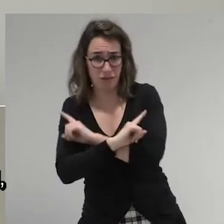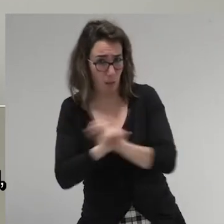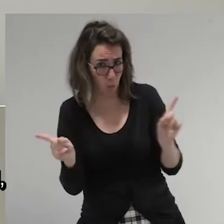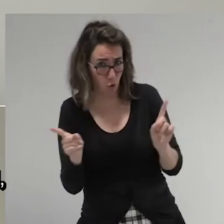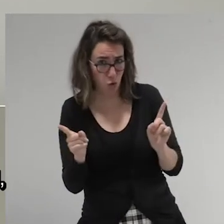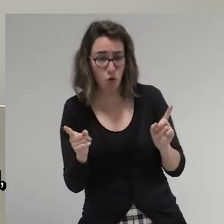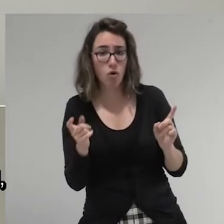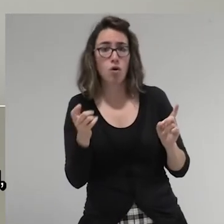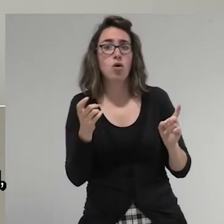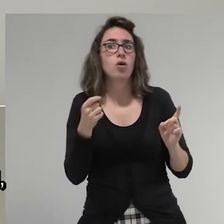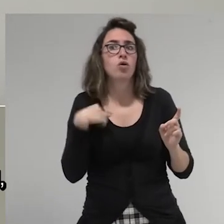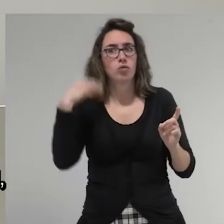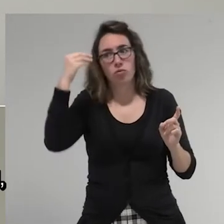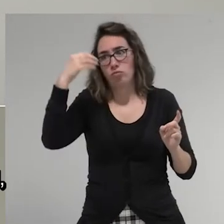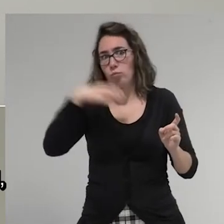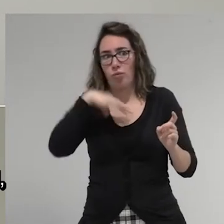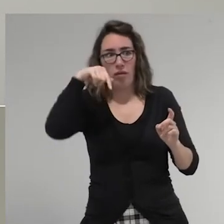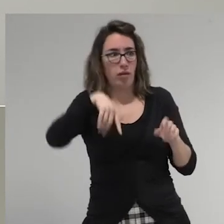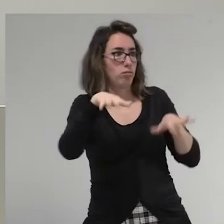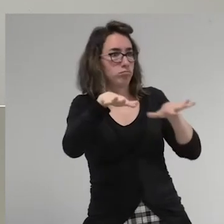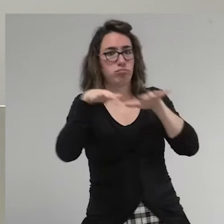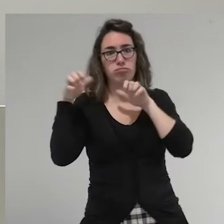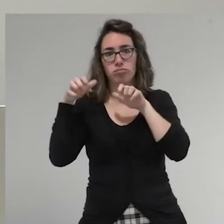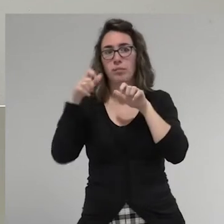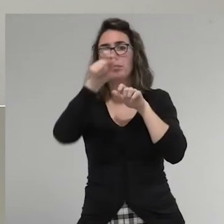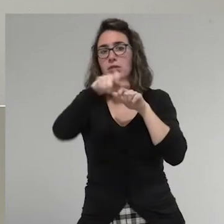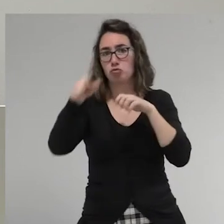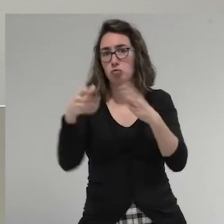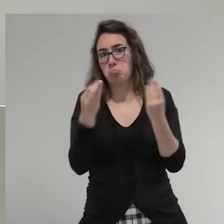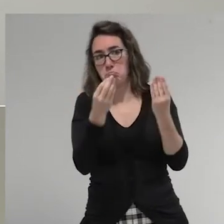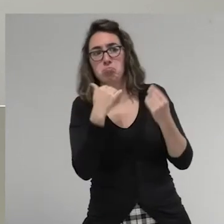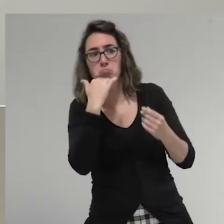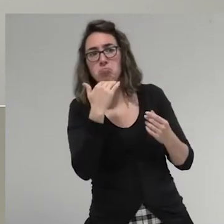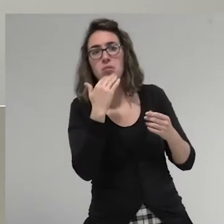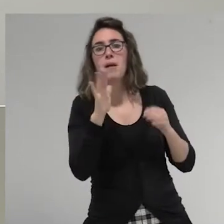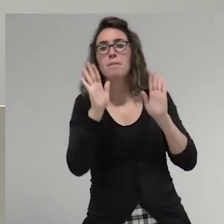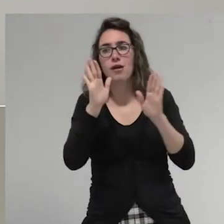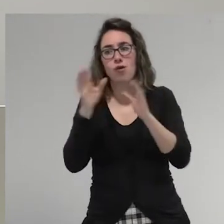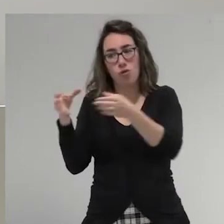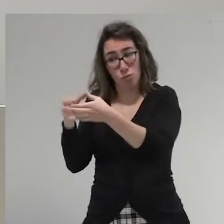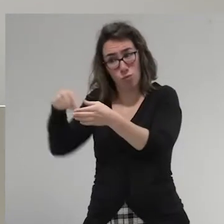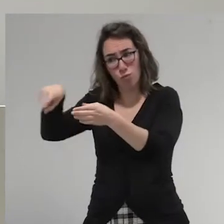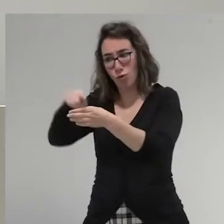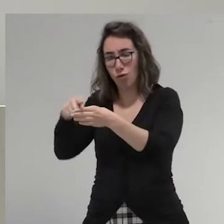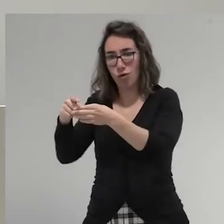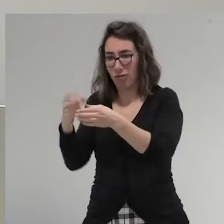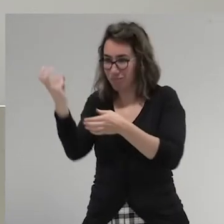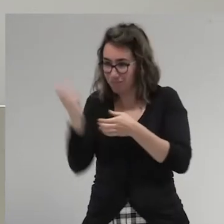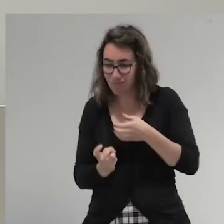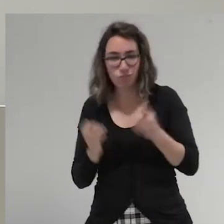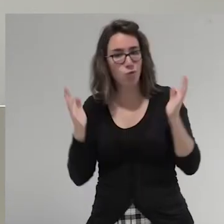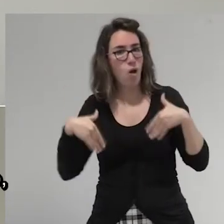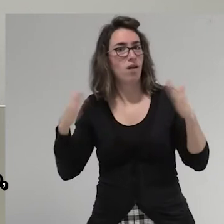no sé, un acto cultural, aquí hay cantidad de personas, pero no hay ese sector del que estamos